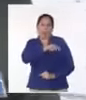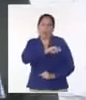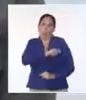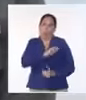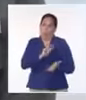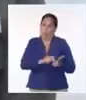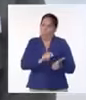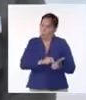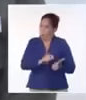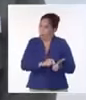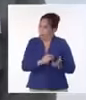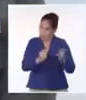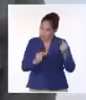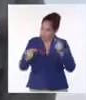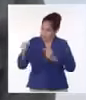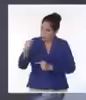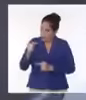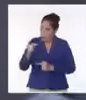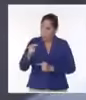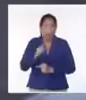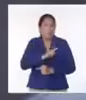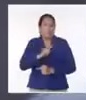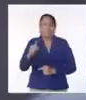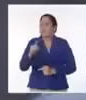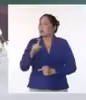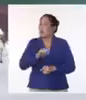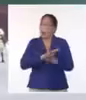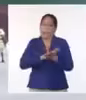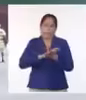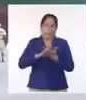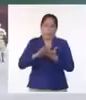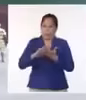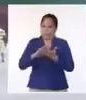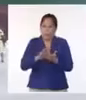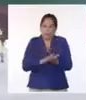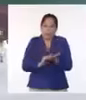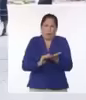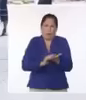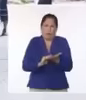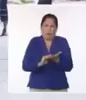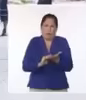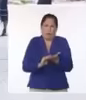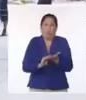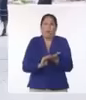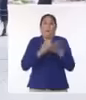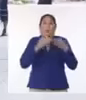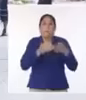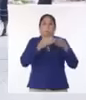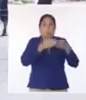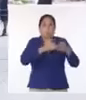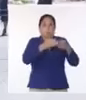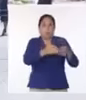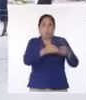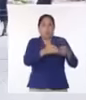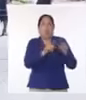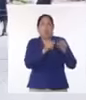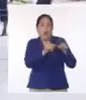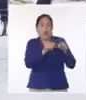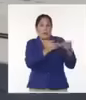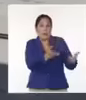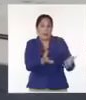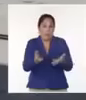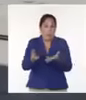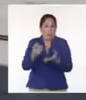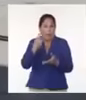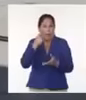la población, tenemos una tolerancia cero. Desde el recibimiento del buque por las autoridades marítimas y